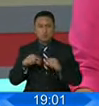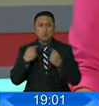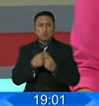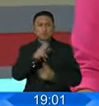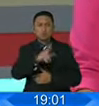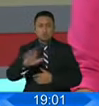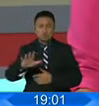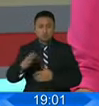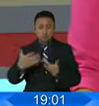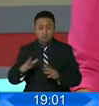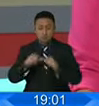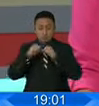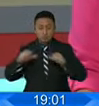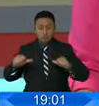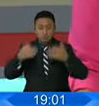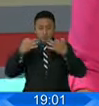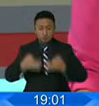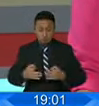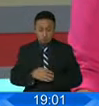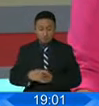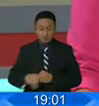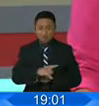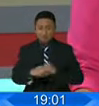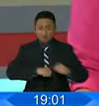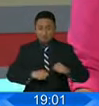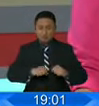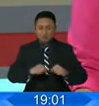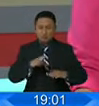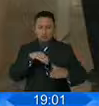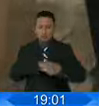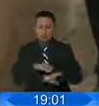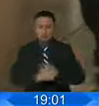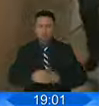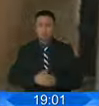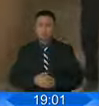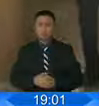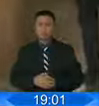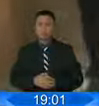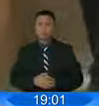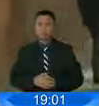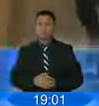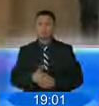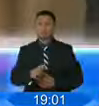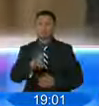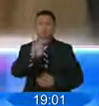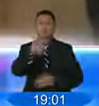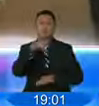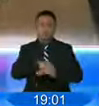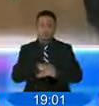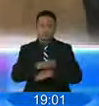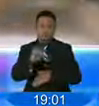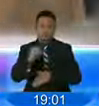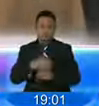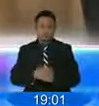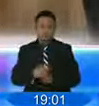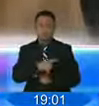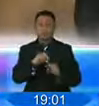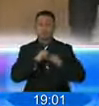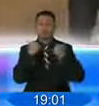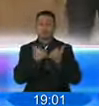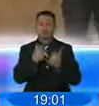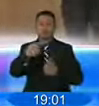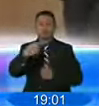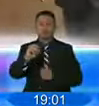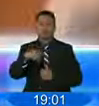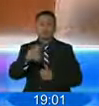ha solicitado de manera formal el archivo de este proceso. Cerca de las 4 de la tarde de este jueves, el legislador Roberto Gómez